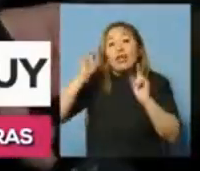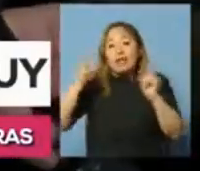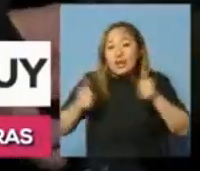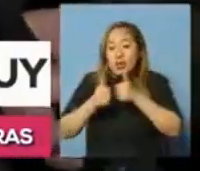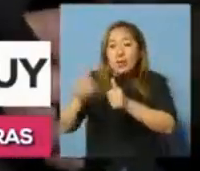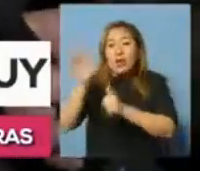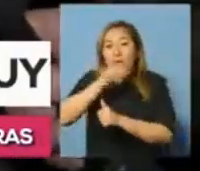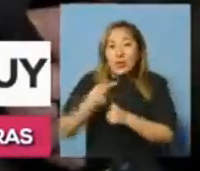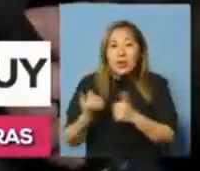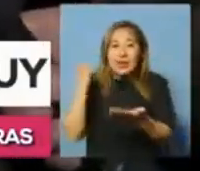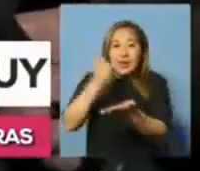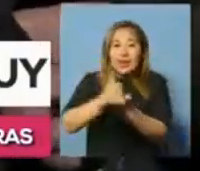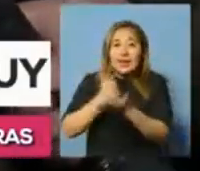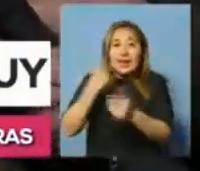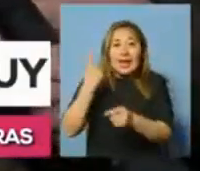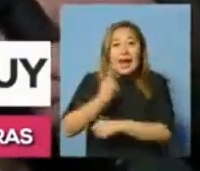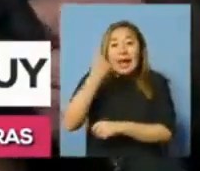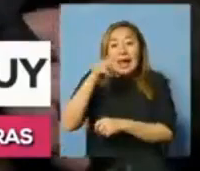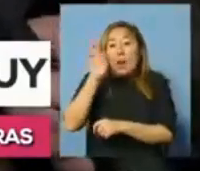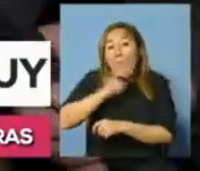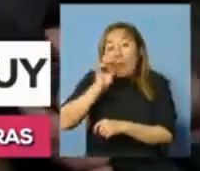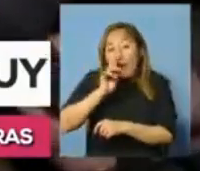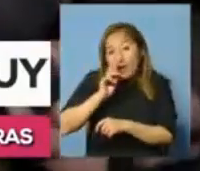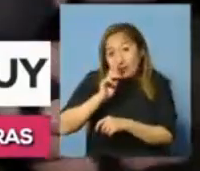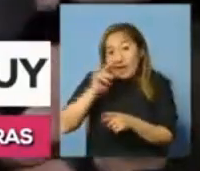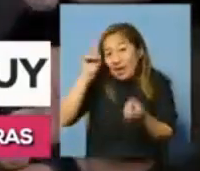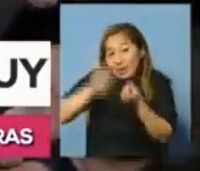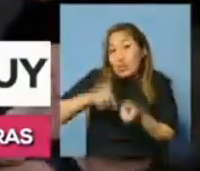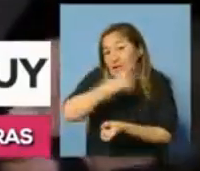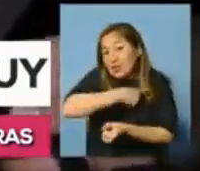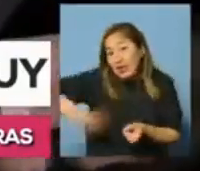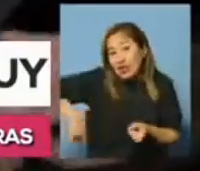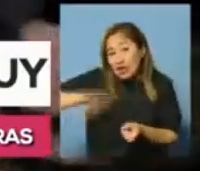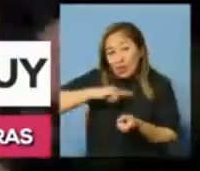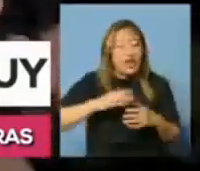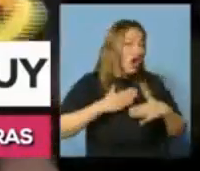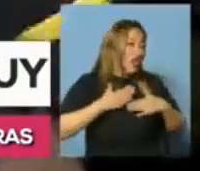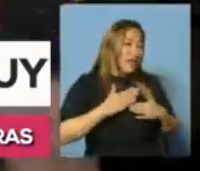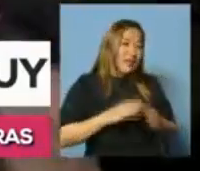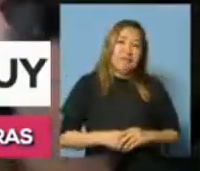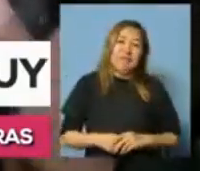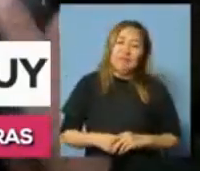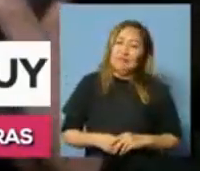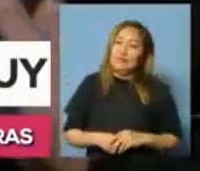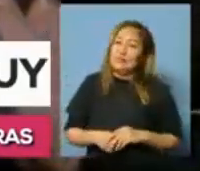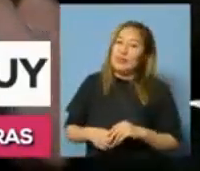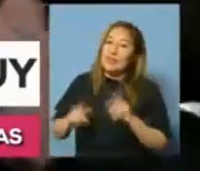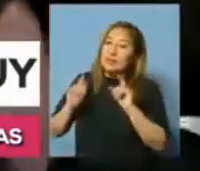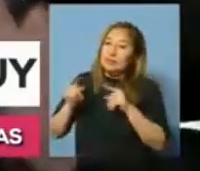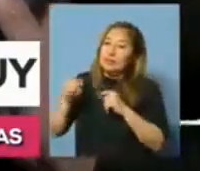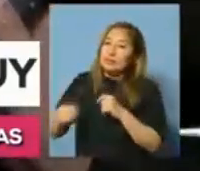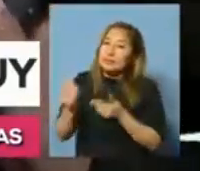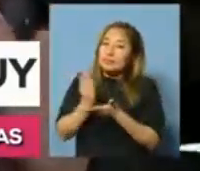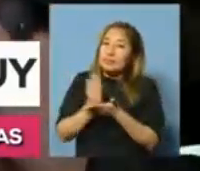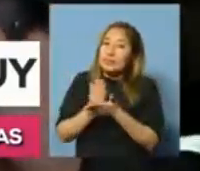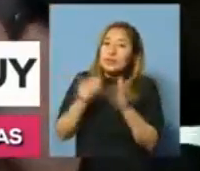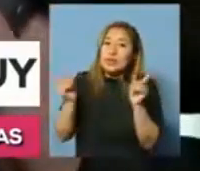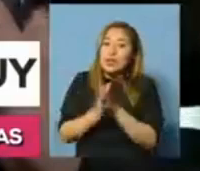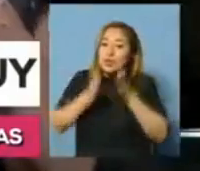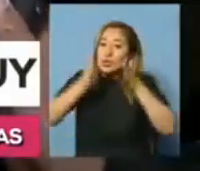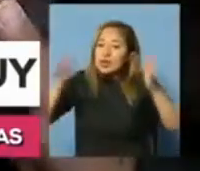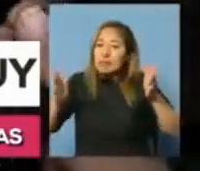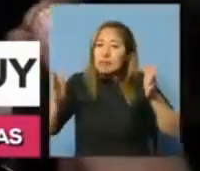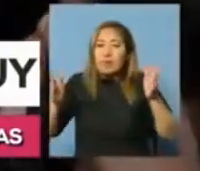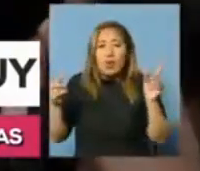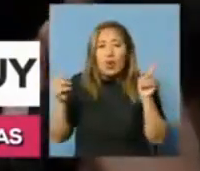que están aquí, a la primera dama de la gobernación. Así que muy contenta. Ahora, bueno, obviamente que estamos atravesando momentos políticos.